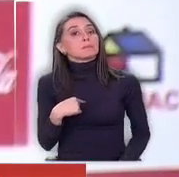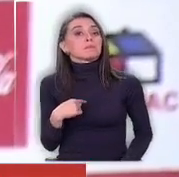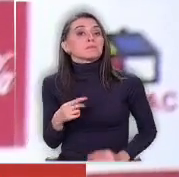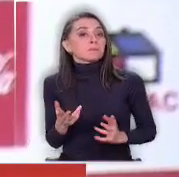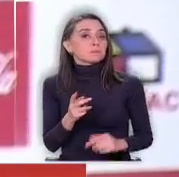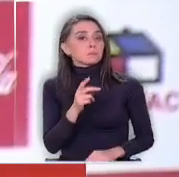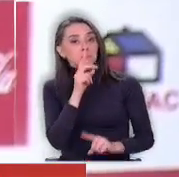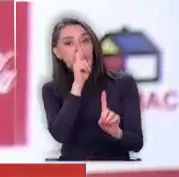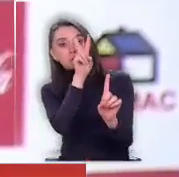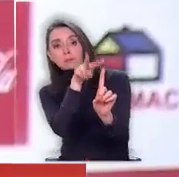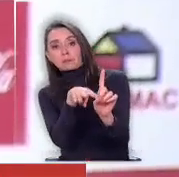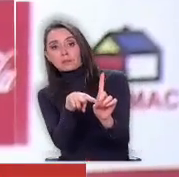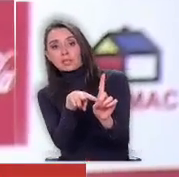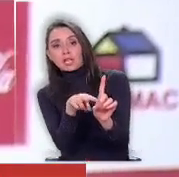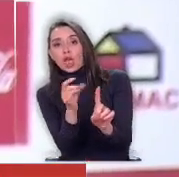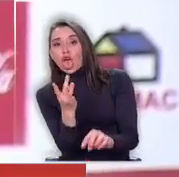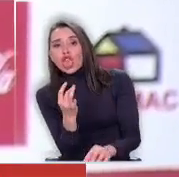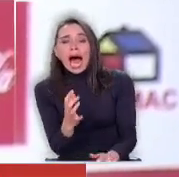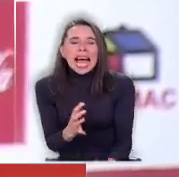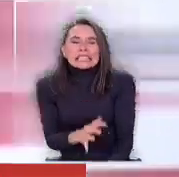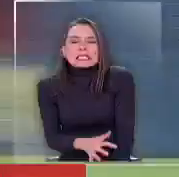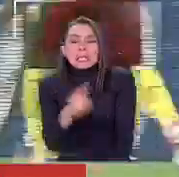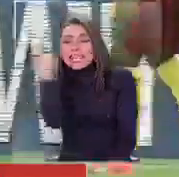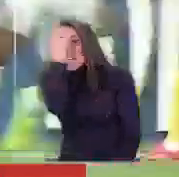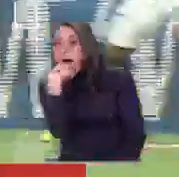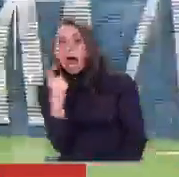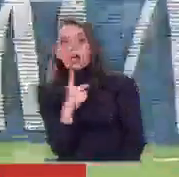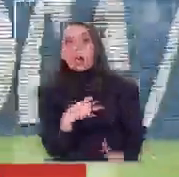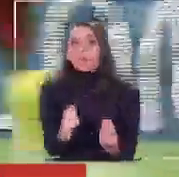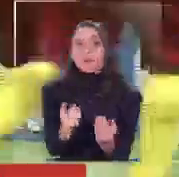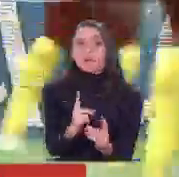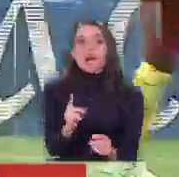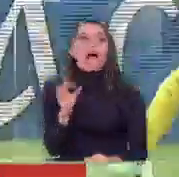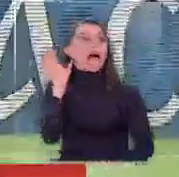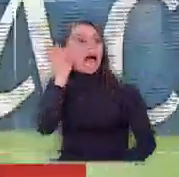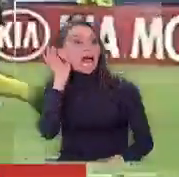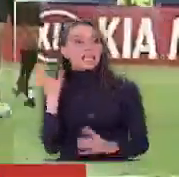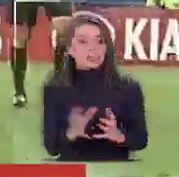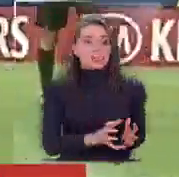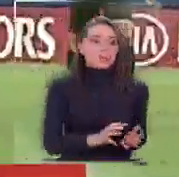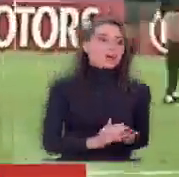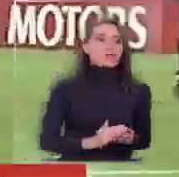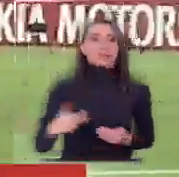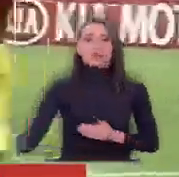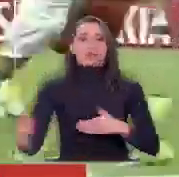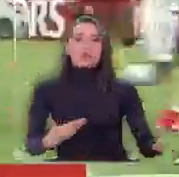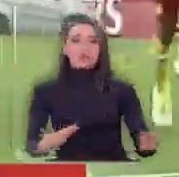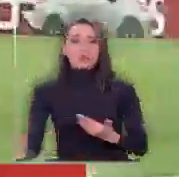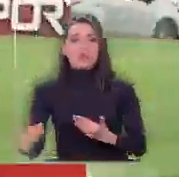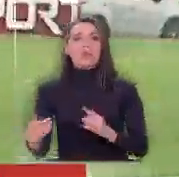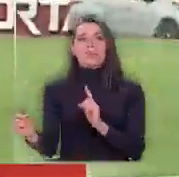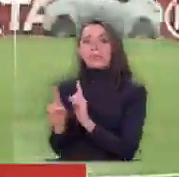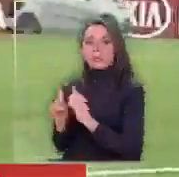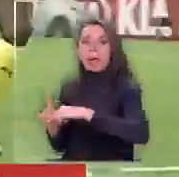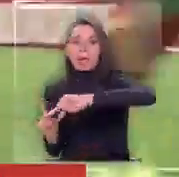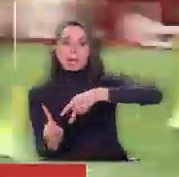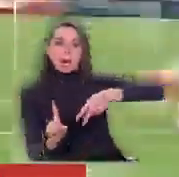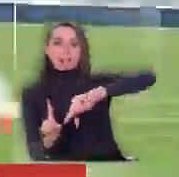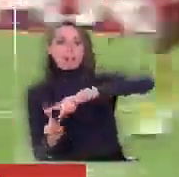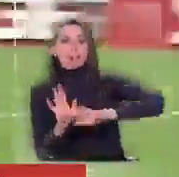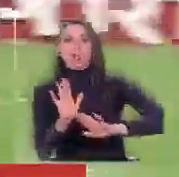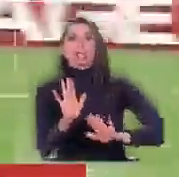por lo que vi, no lo vi con dolor ni con ningún temor. Alexis soltaba rápidamente el balón, nada de esquivar rivales ni exigir ese